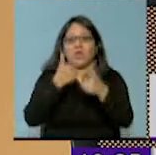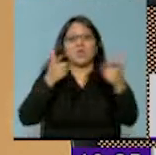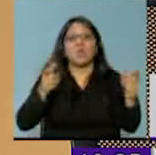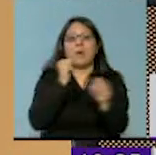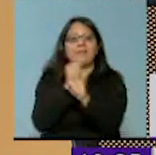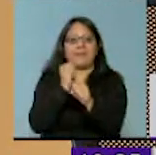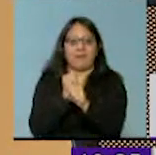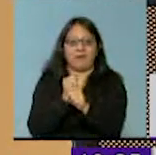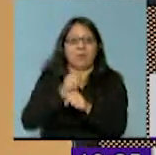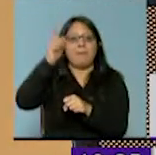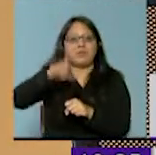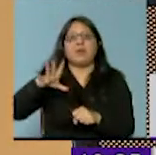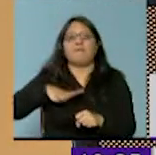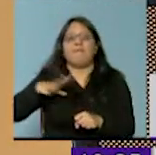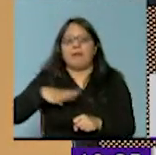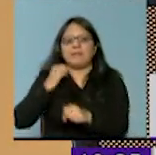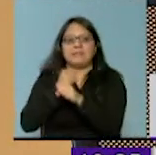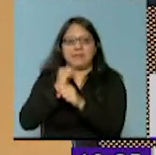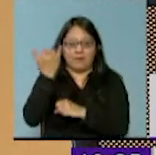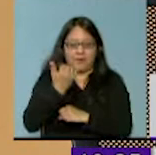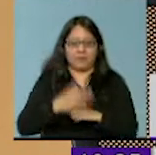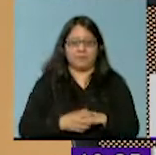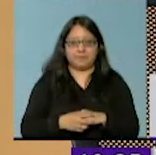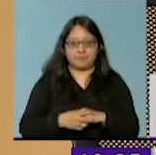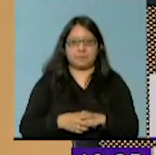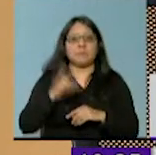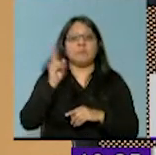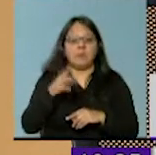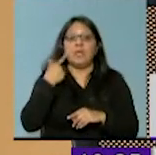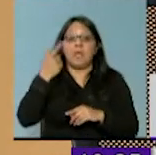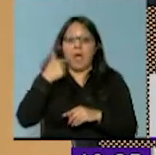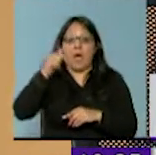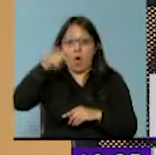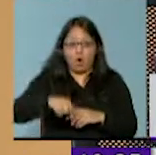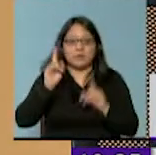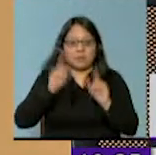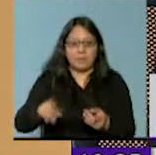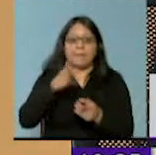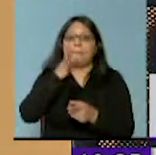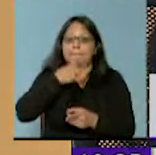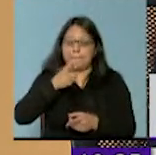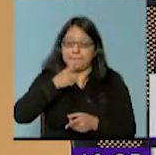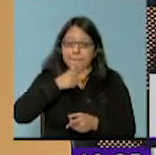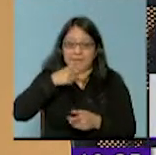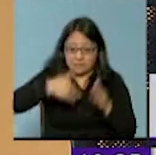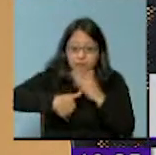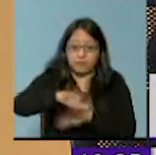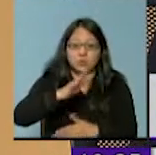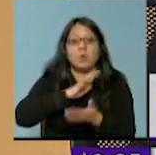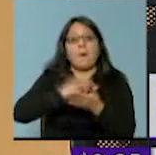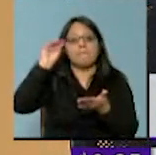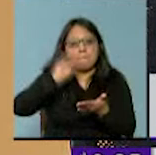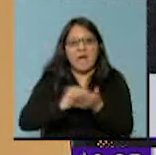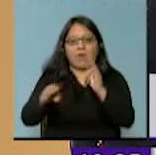esta mañana la gente del centro de empleados de comercio hablaba, sí, de nuevos despidos. Sí. Las empresas que no pueden continuar, los microemprendimientos,